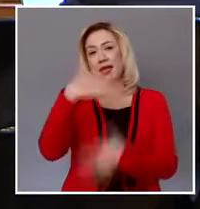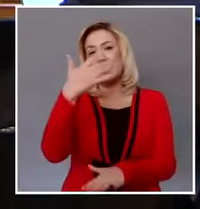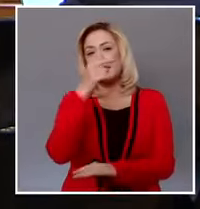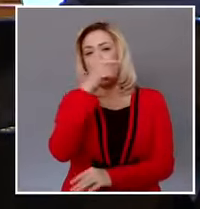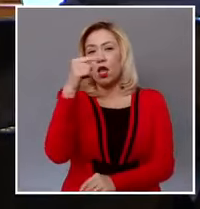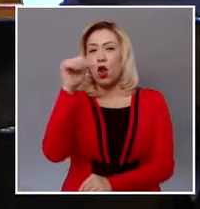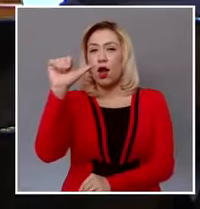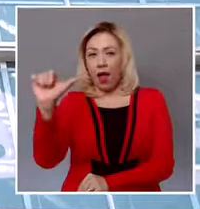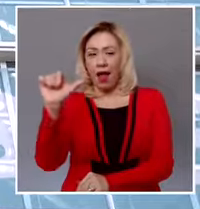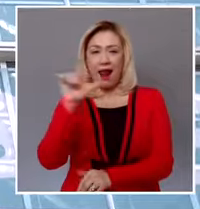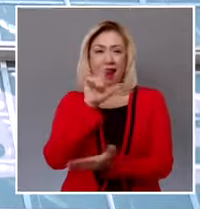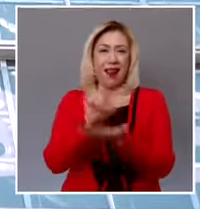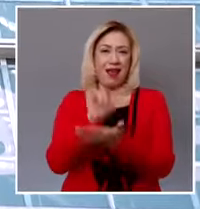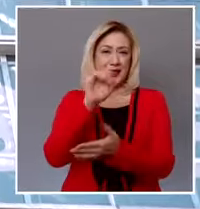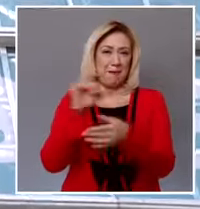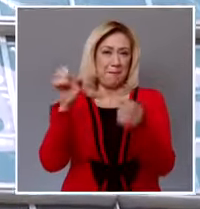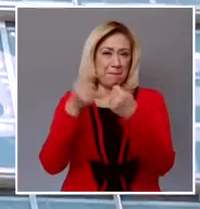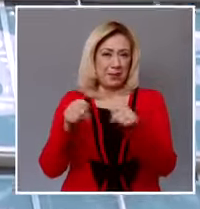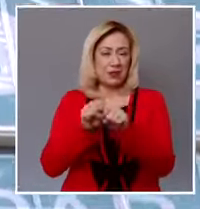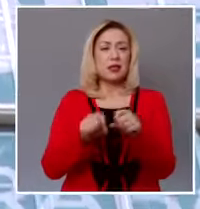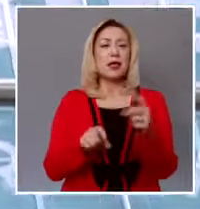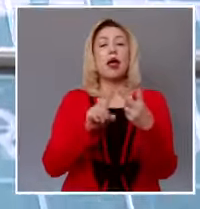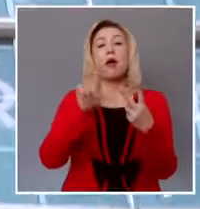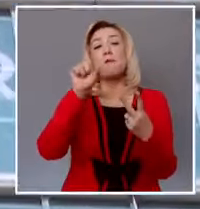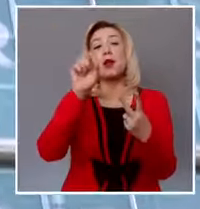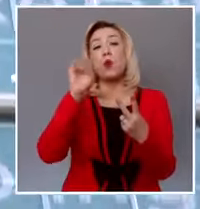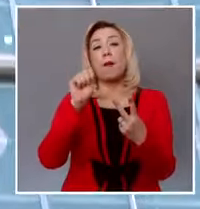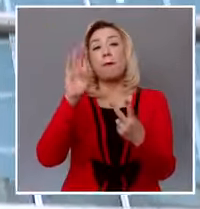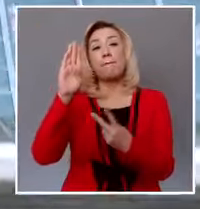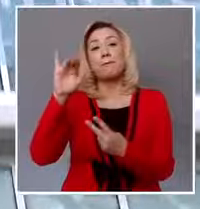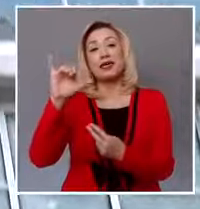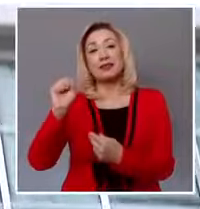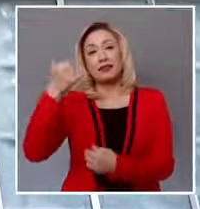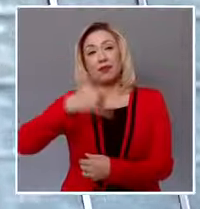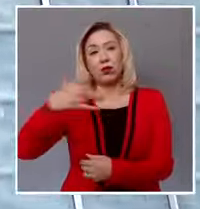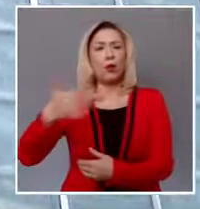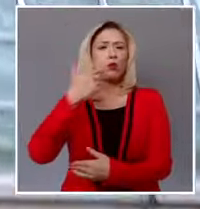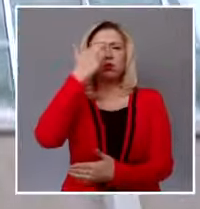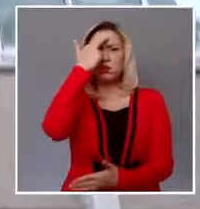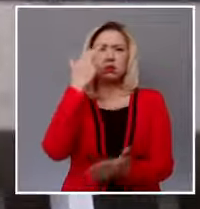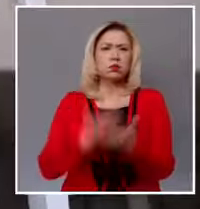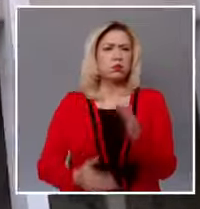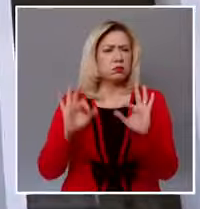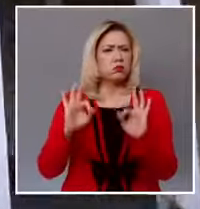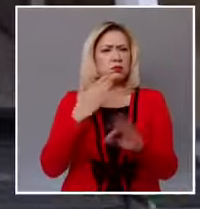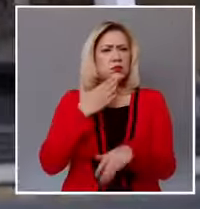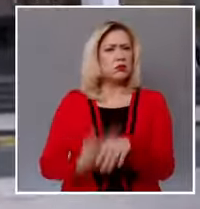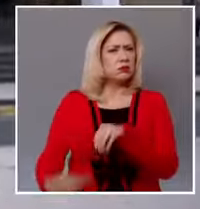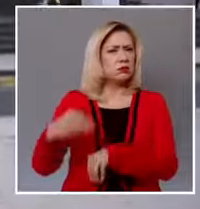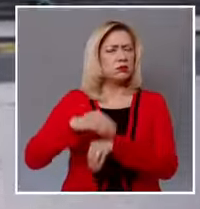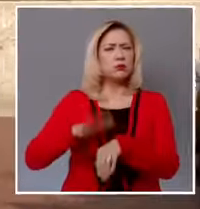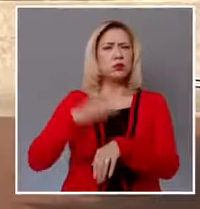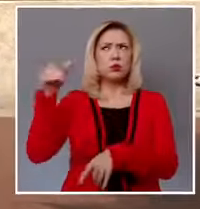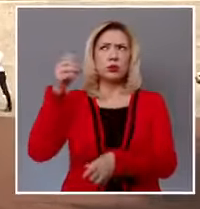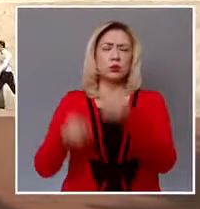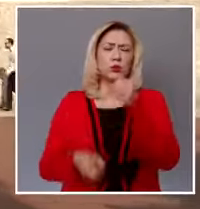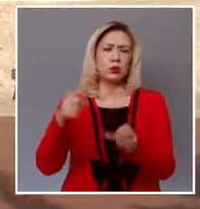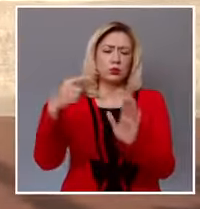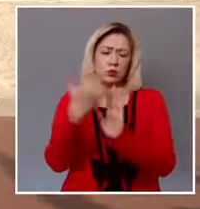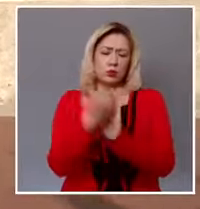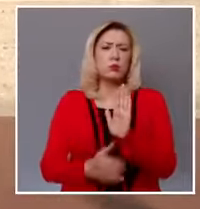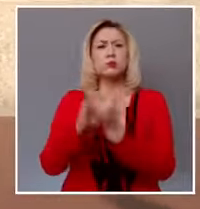y 29 bis del Infonavit no violan el principio de razonabilidad, pues son acordes y proporcionales, objetivo de la reforma